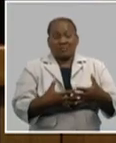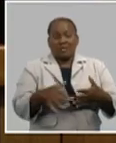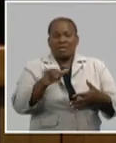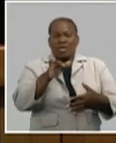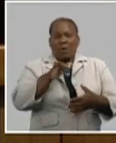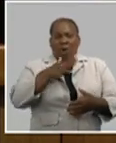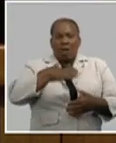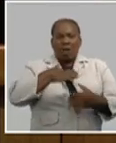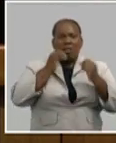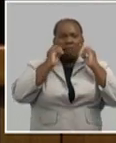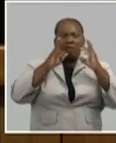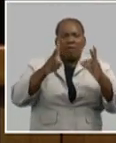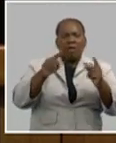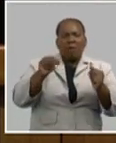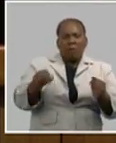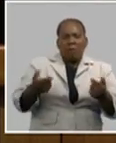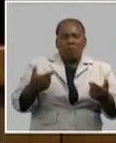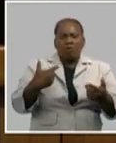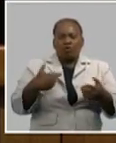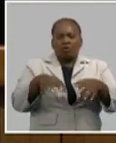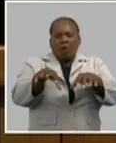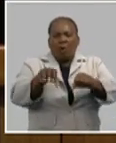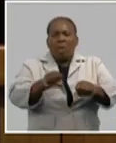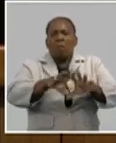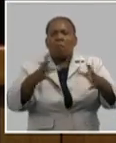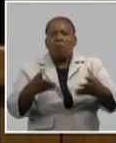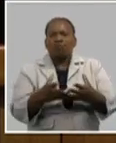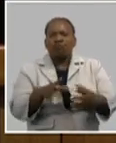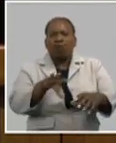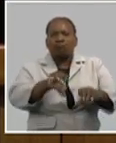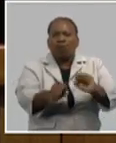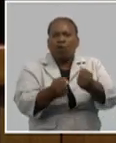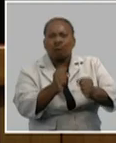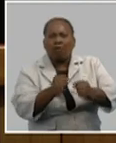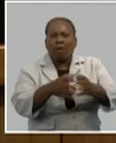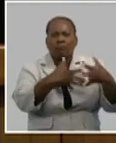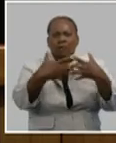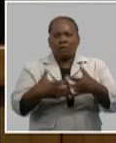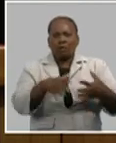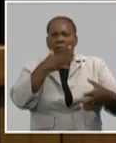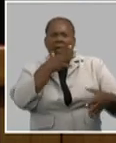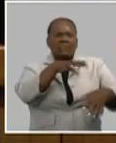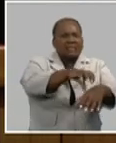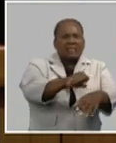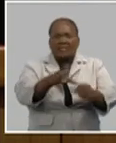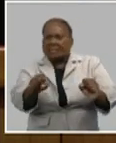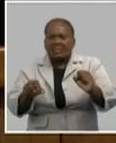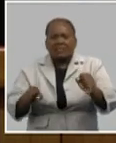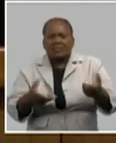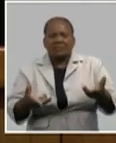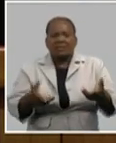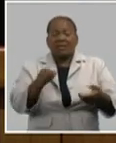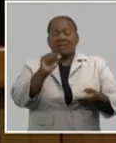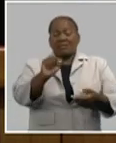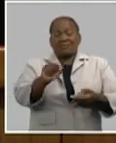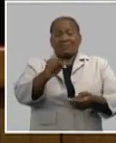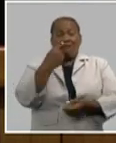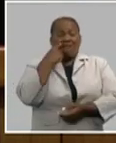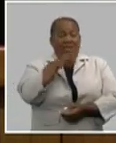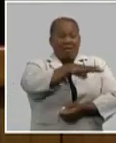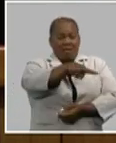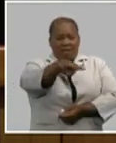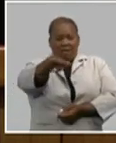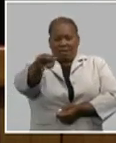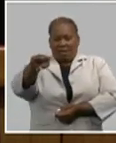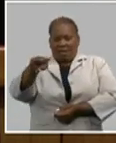mundo subyugado por el poder unipolar de los Estados Unidos. Es un fenómeno que se expresa con